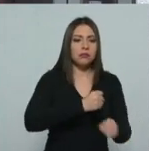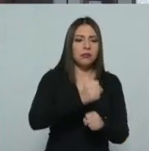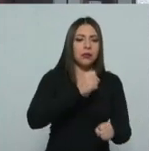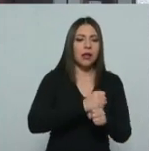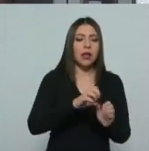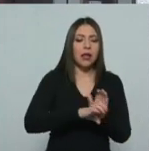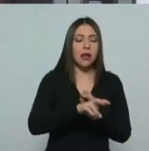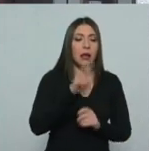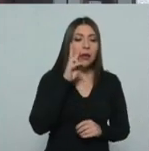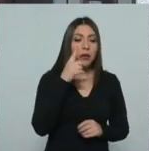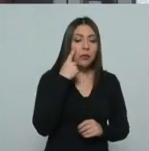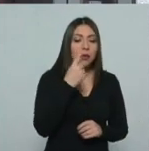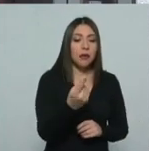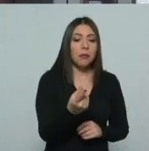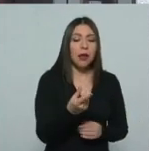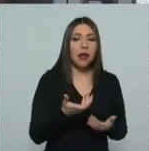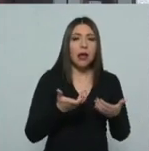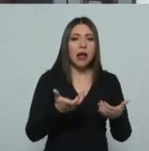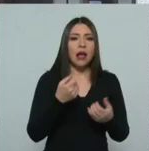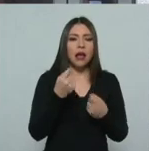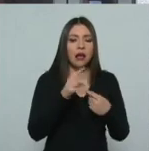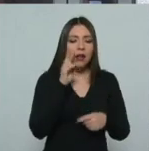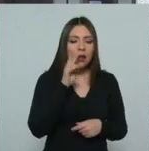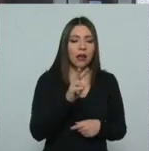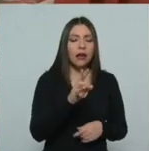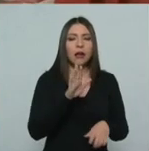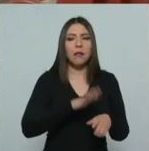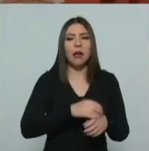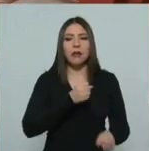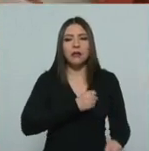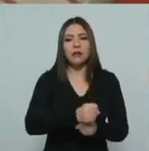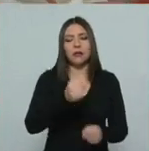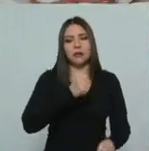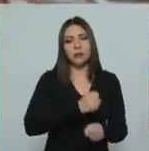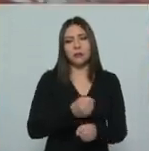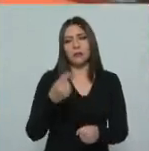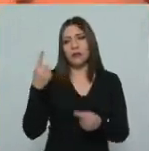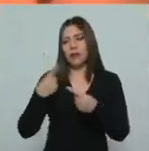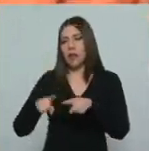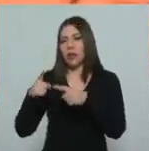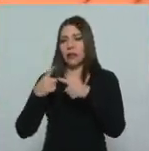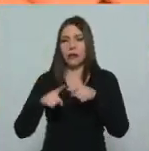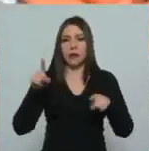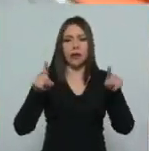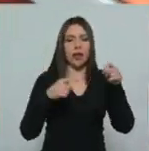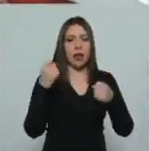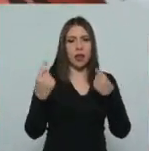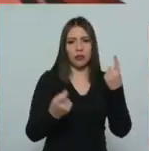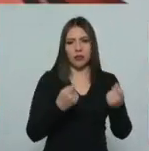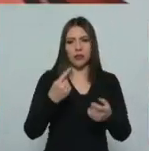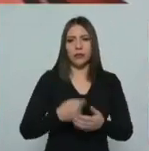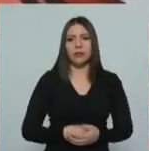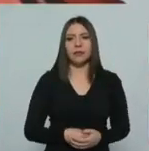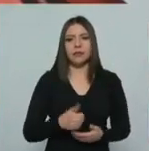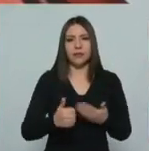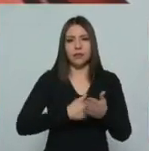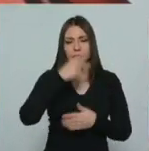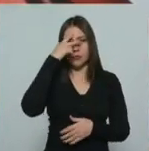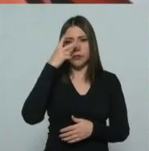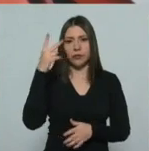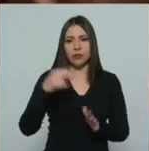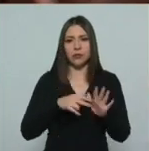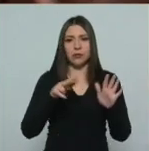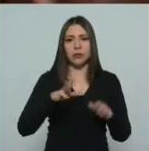paz, pero lamentablemente algunos no toman esa conciencia. En la Ciudad de México, durante 2018, se